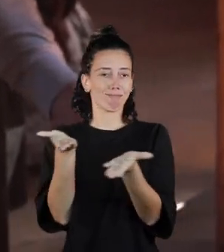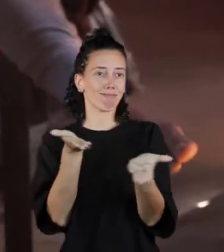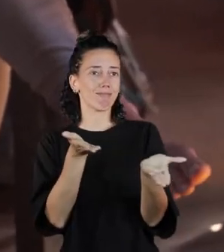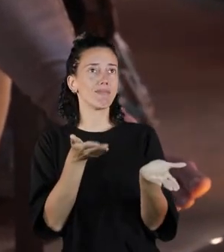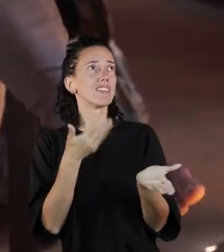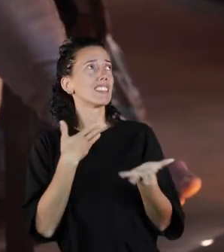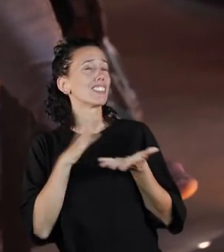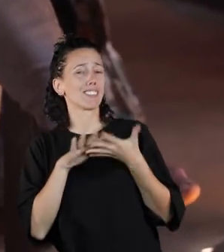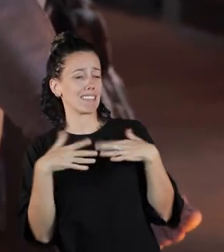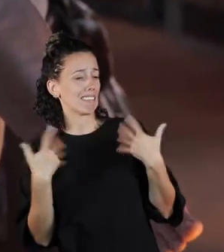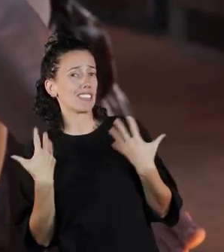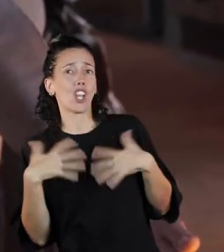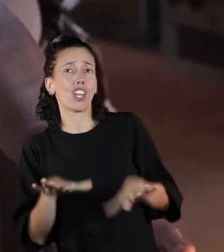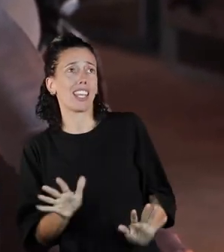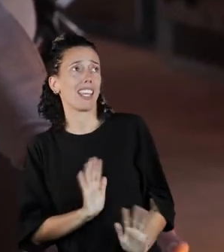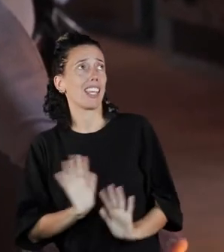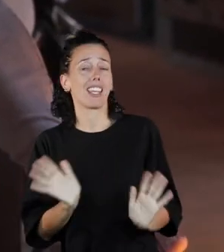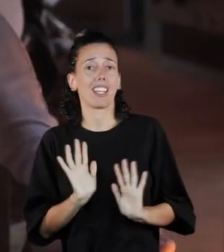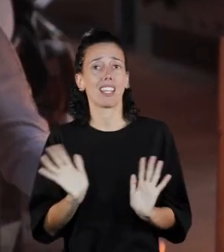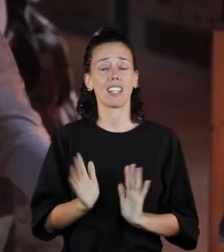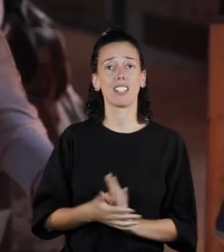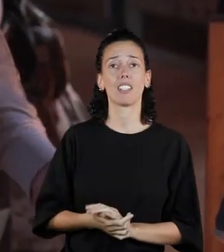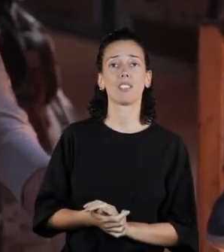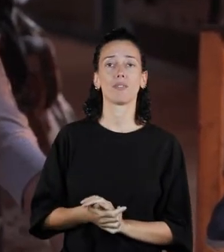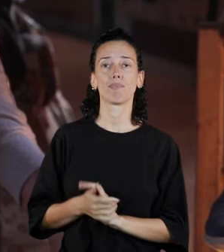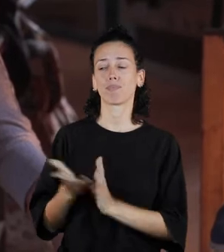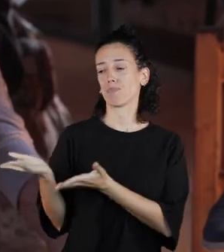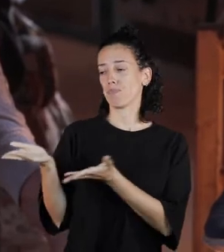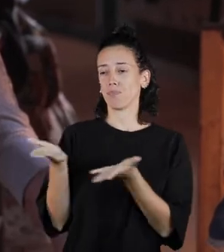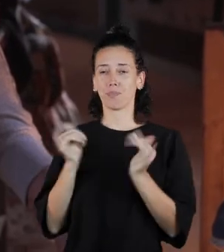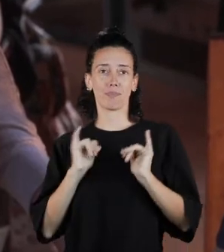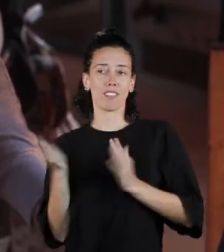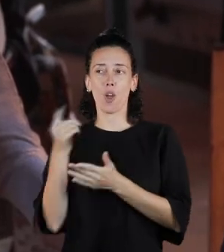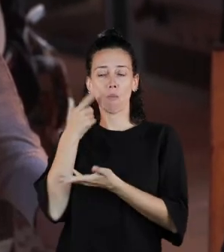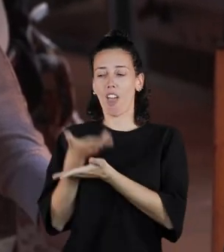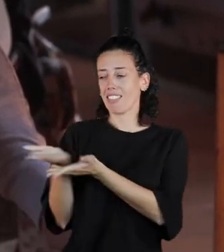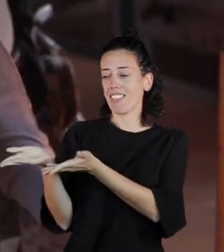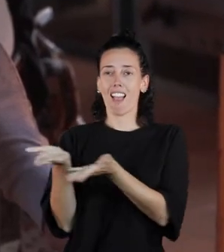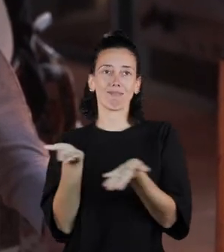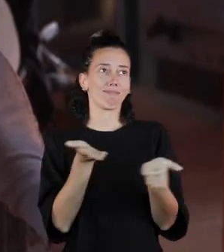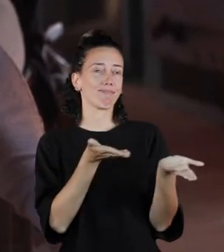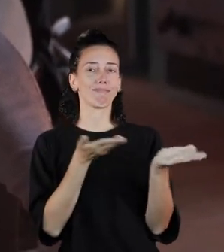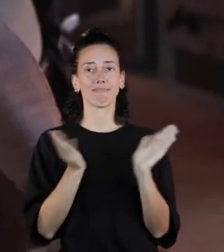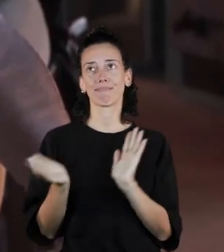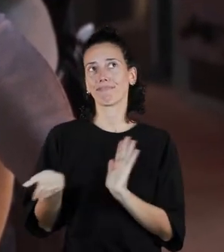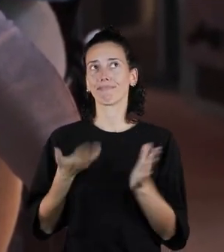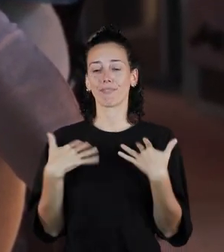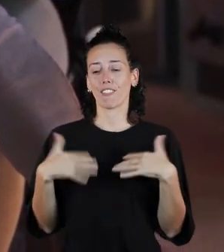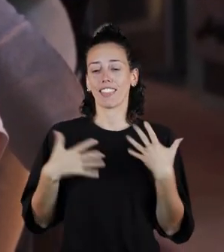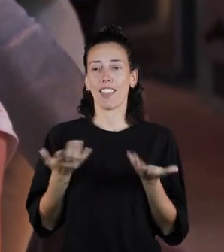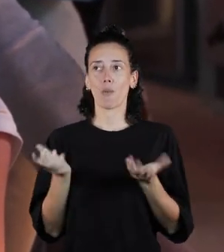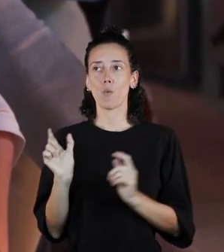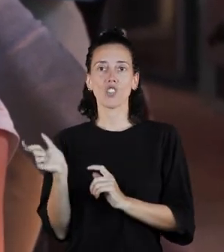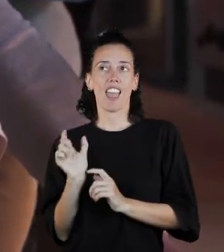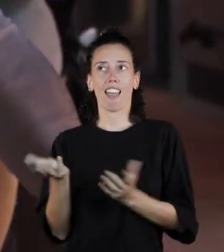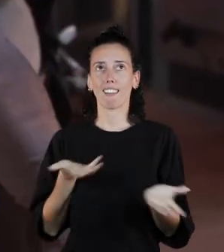más linda que tenía de mis padres, mi madre, y se la guardaba para sacarme de paseo con ella, vestida así como de,